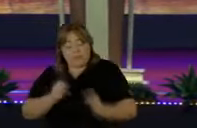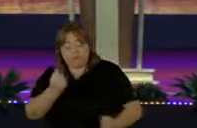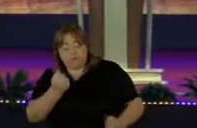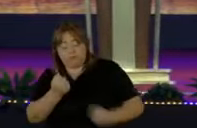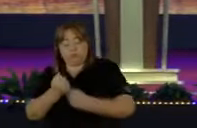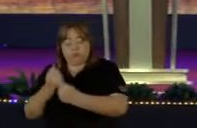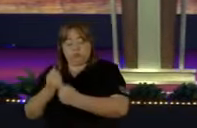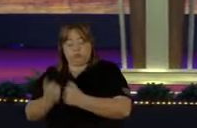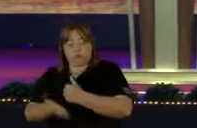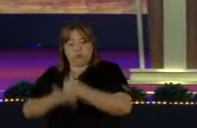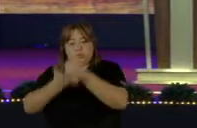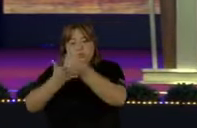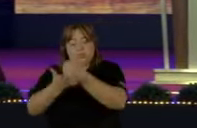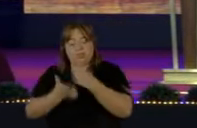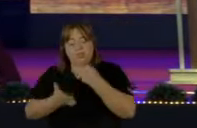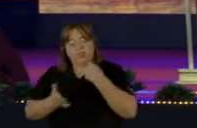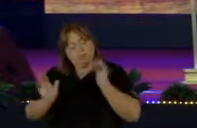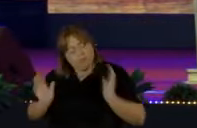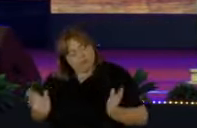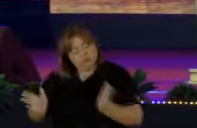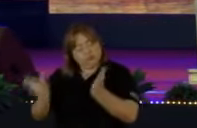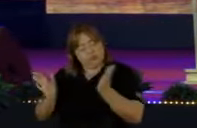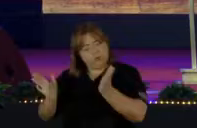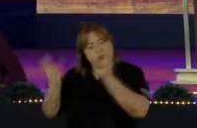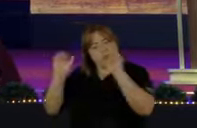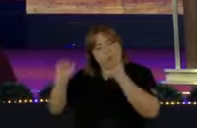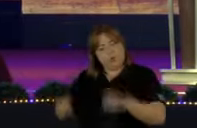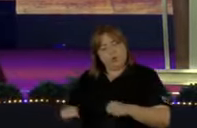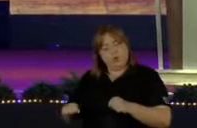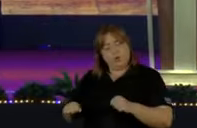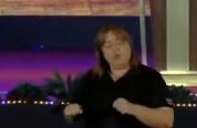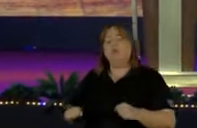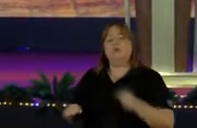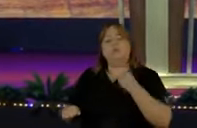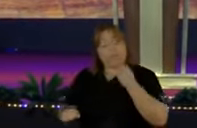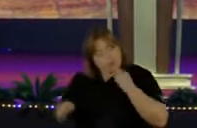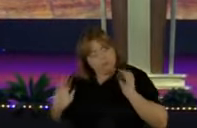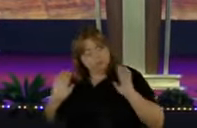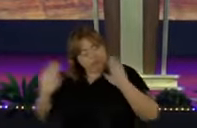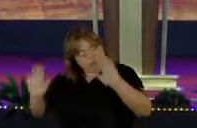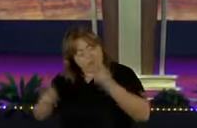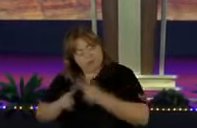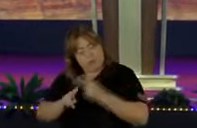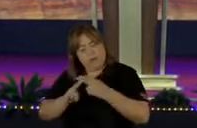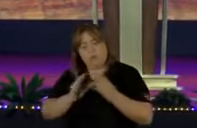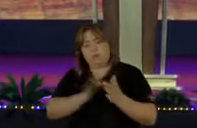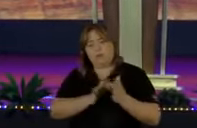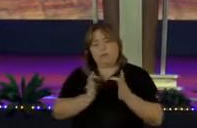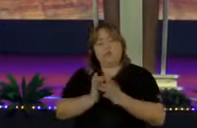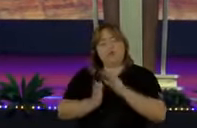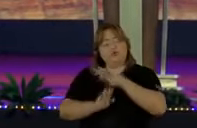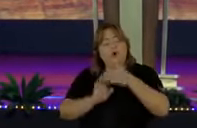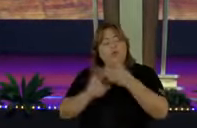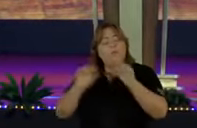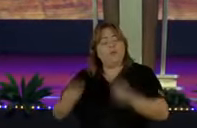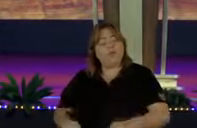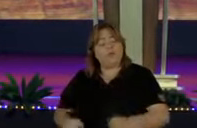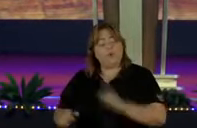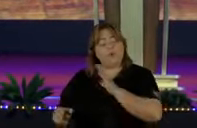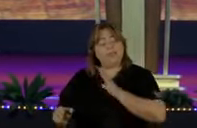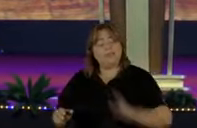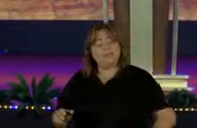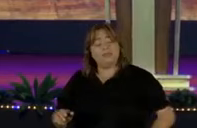ayuda, que le dice sigue, tú puedes seguir, ánimo, vamos para adelante en el nombre de Jesús, todo lo podemos en Cristo que